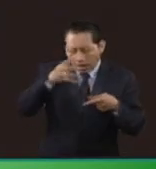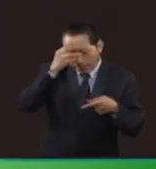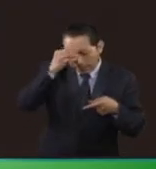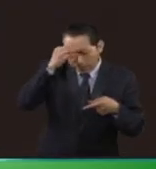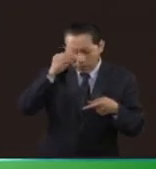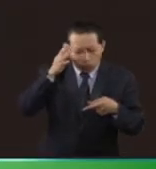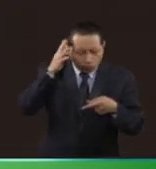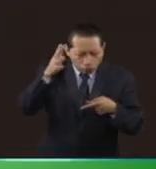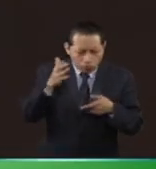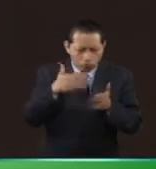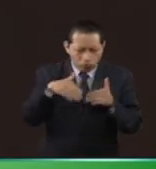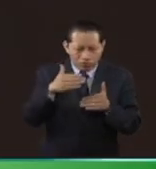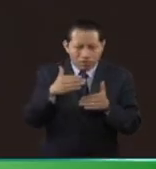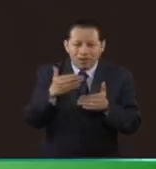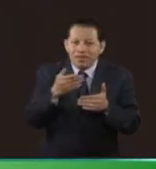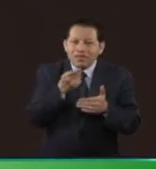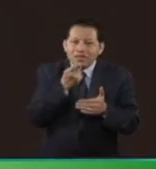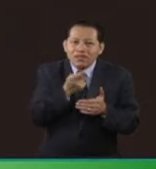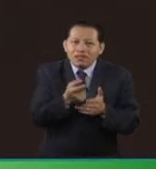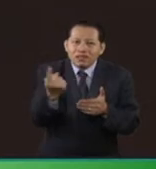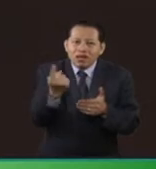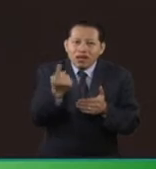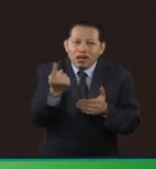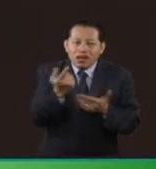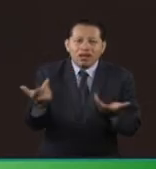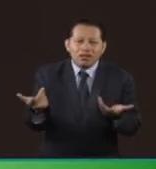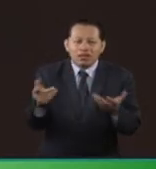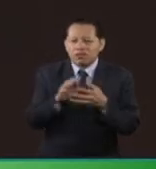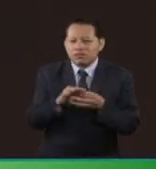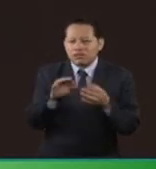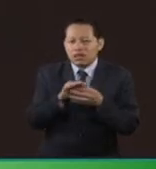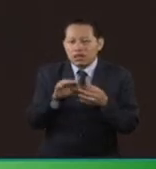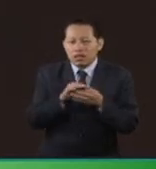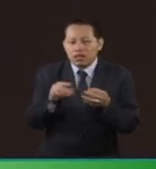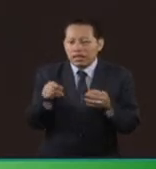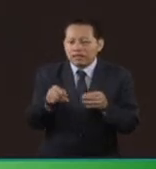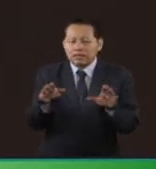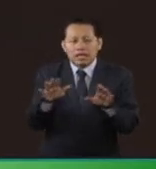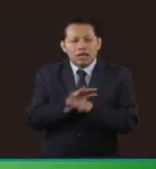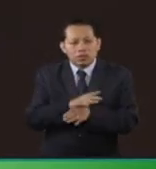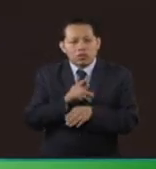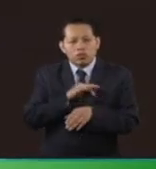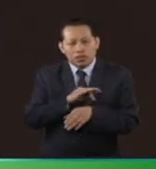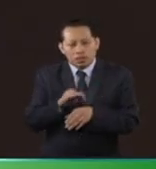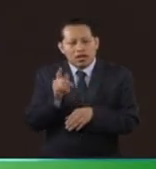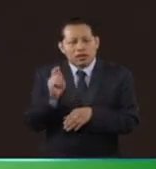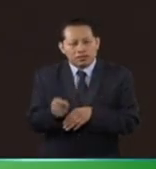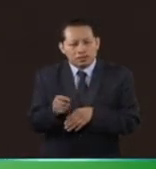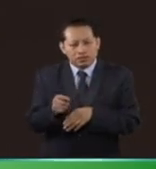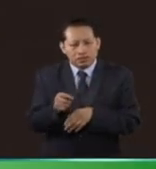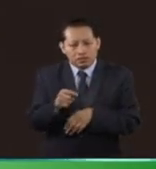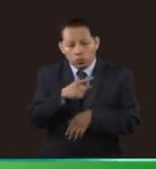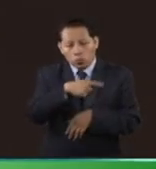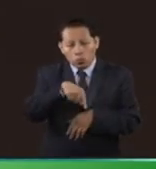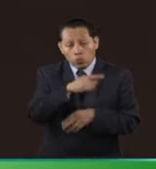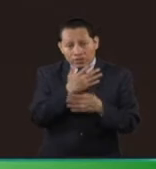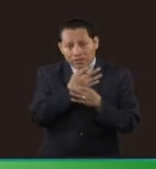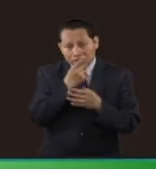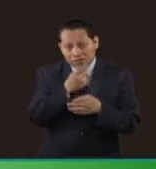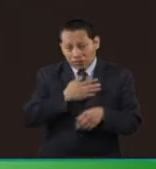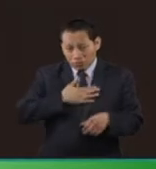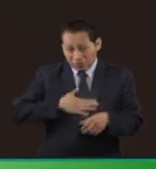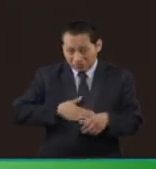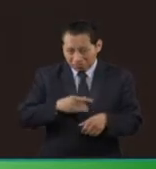posición en la vida? ¿Cómo le podrá explicar que este cambio es en beneficio de la impartición que ustedes dicen de la